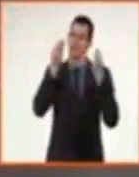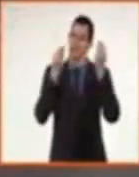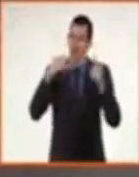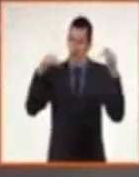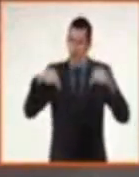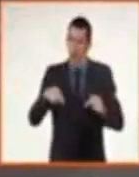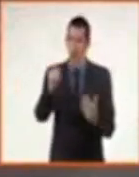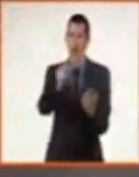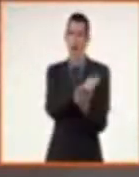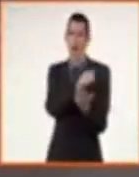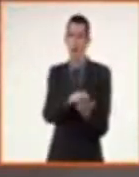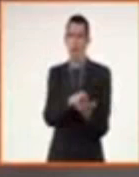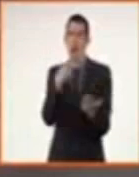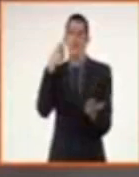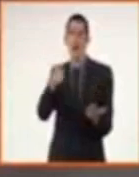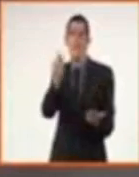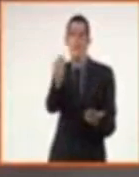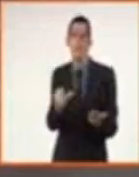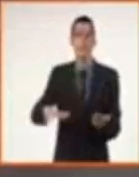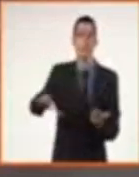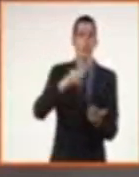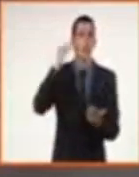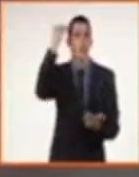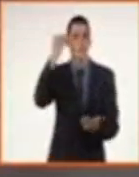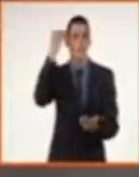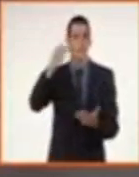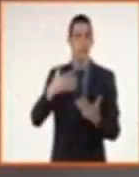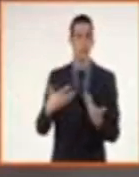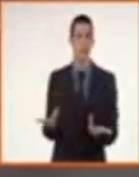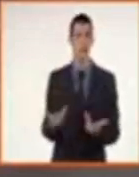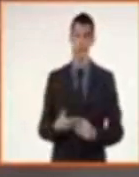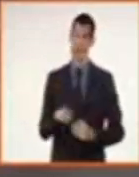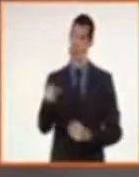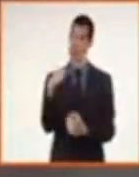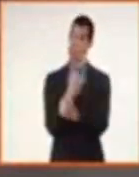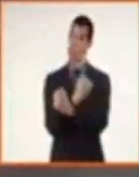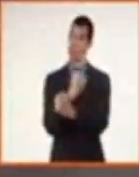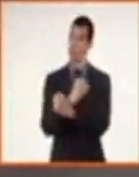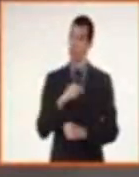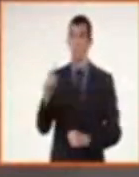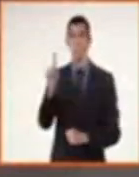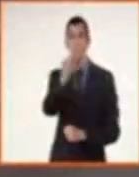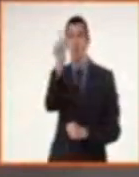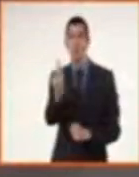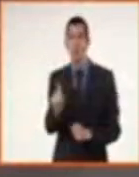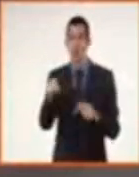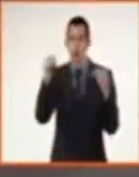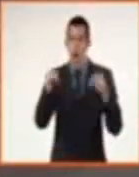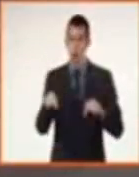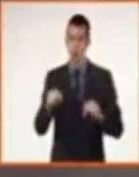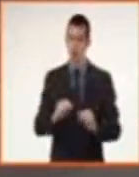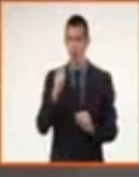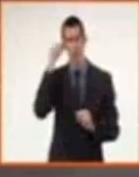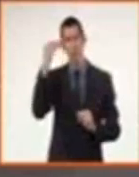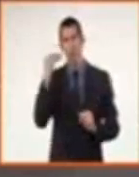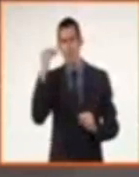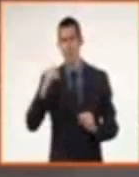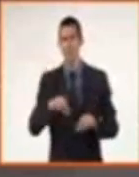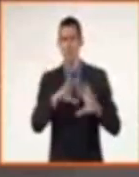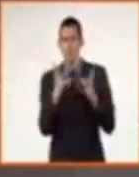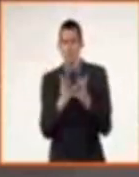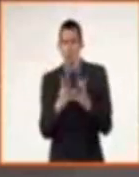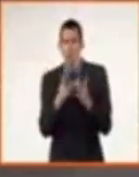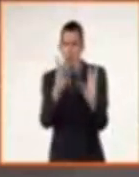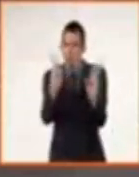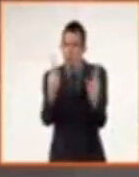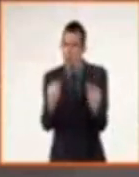social. ¿Cuánto valor tiene entonces en este contexto haber tenido ese resultado? Fíjate, antes de que hubiera los resultados, ya Díaz-Canel